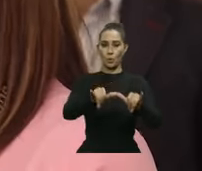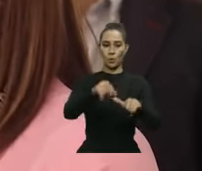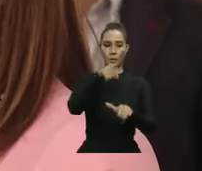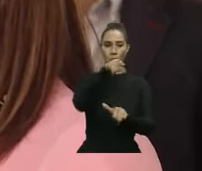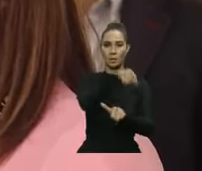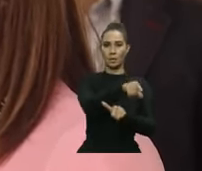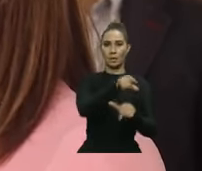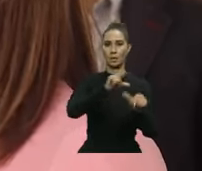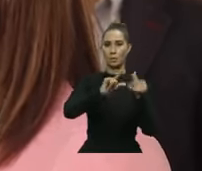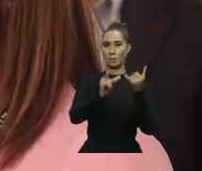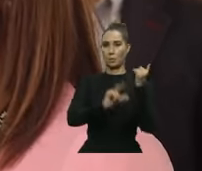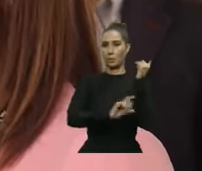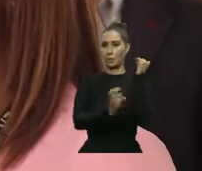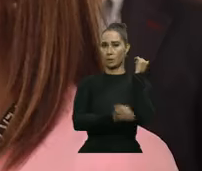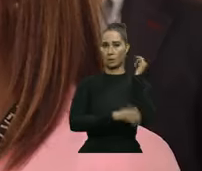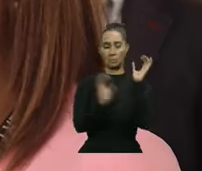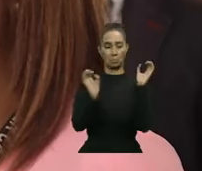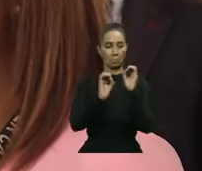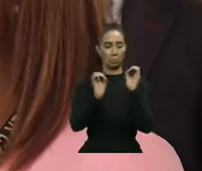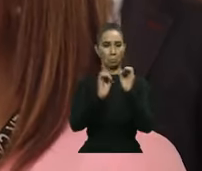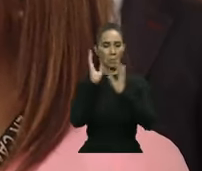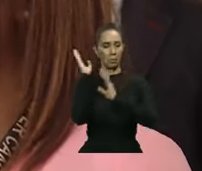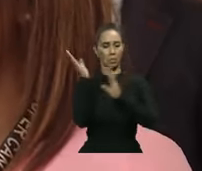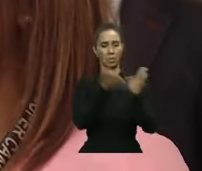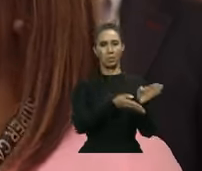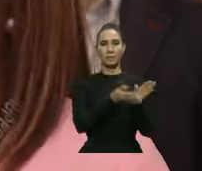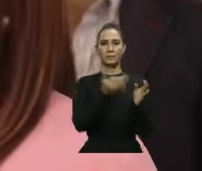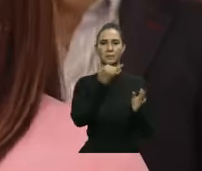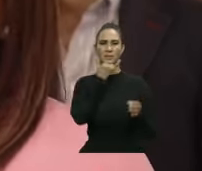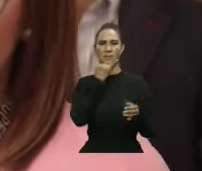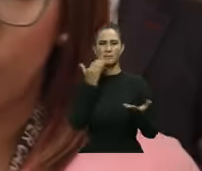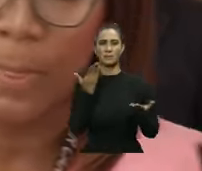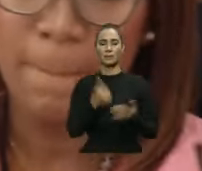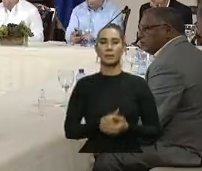ellos no han sido tomados en cuenta. ¿Qué va a pasar con ese sector?